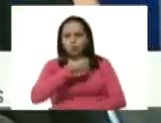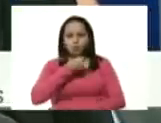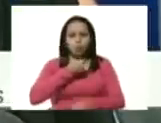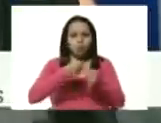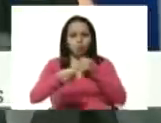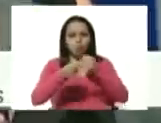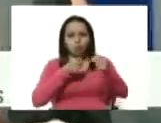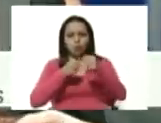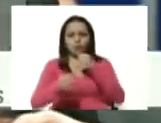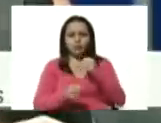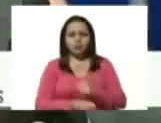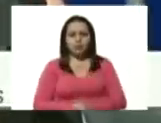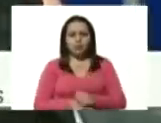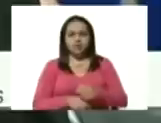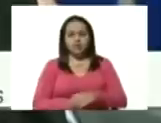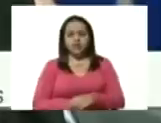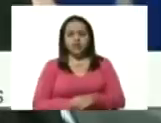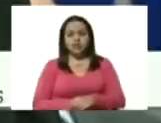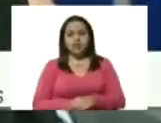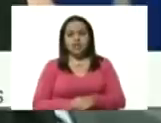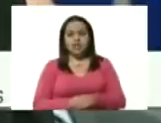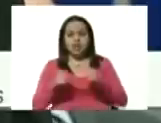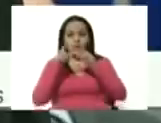programa Descubriendo Juntos de